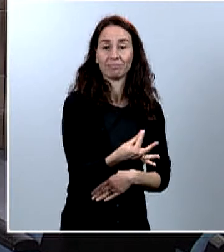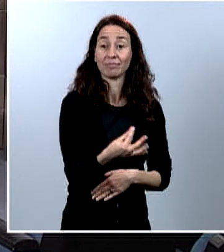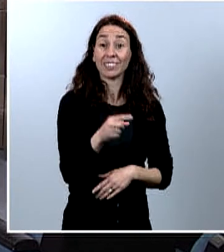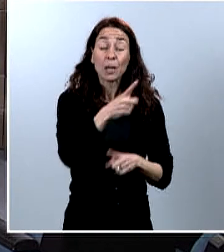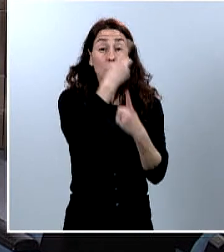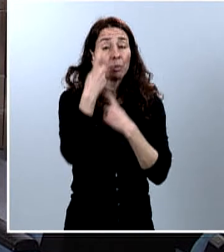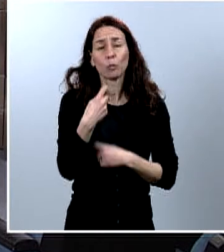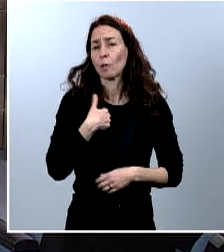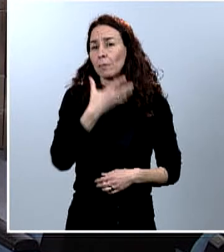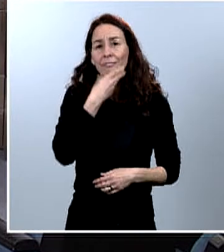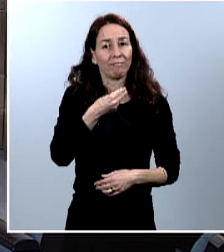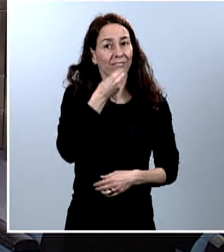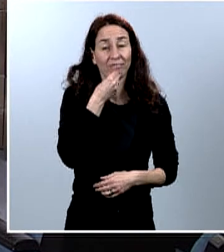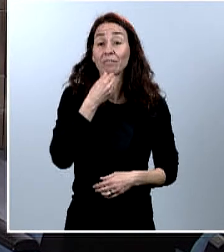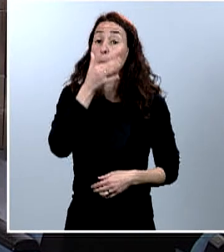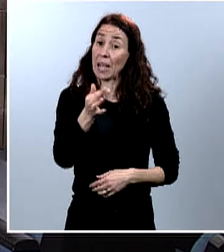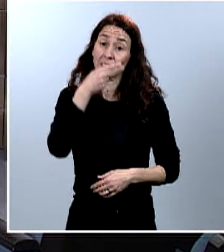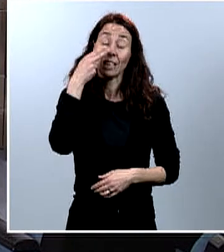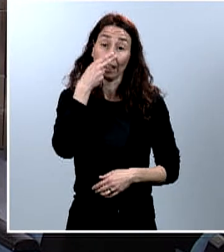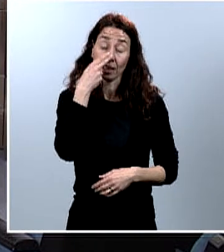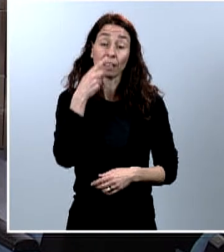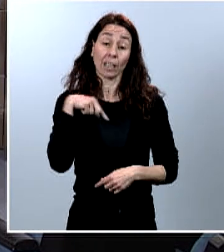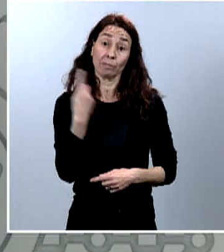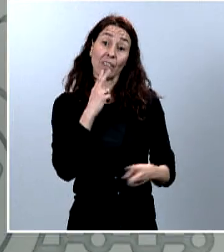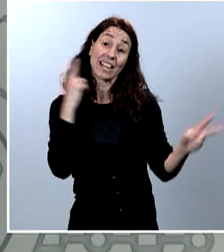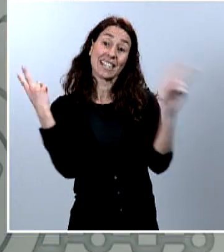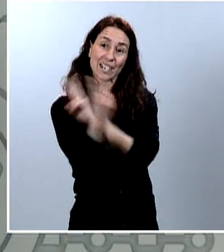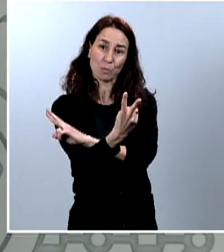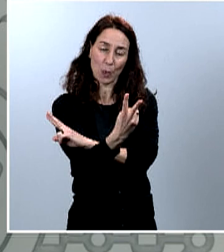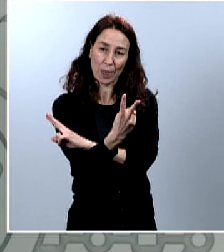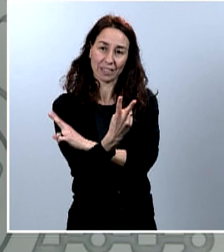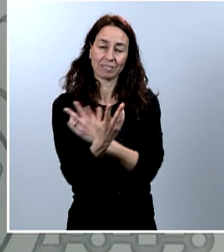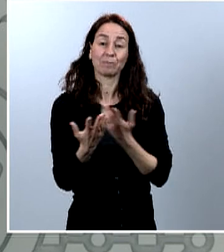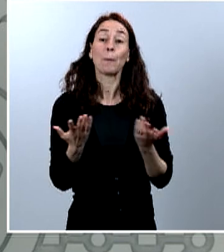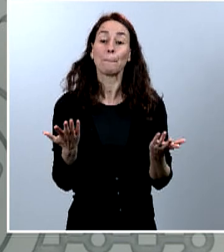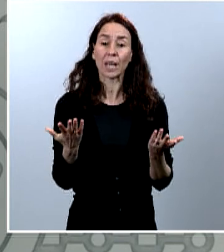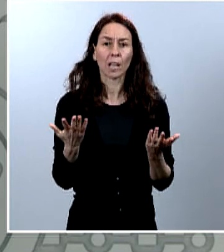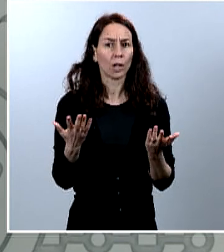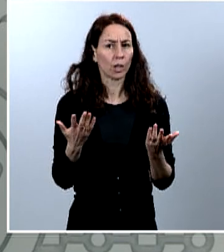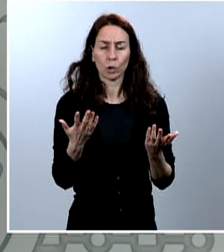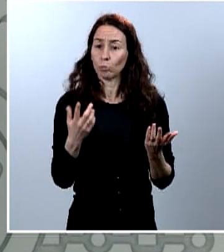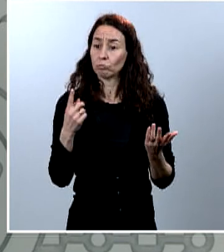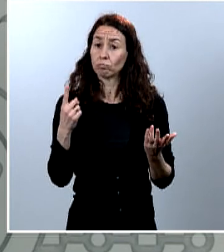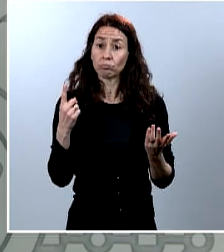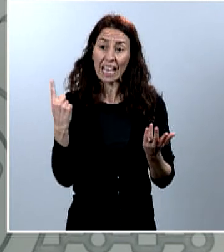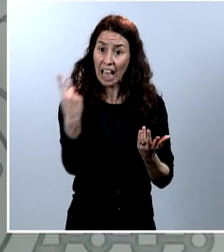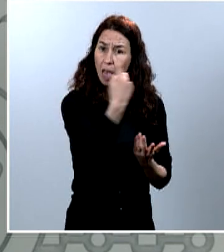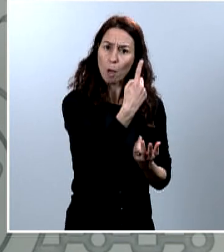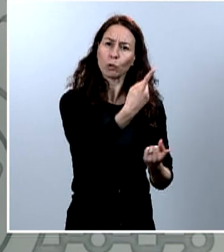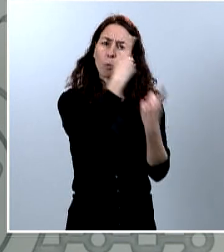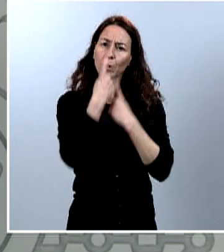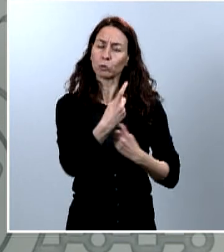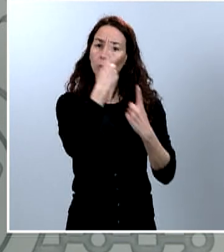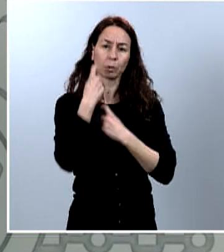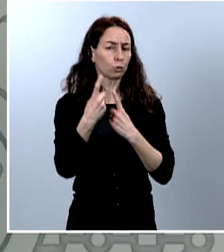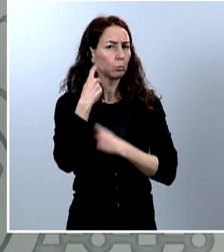muy interesantes, que tenemos que responder, pero lo cierto es que todas las preguntas que nos han hecho me han parecido preguntas muy interesantes